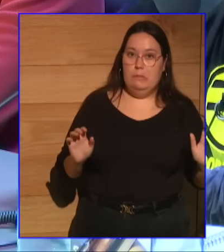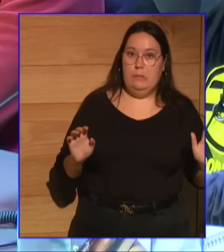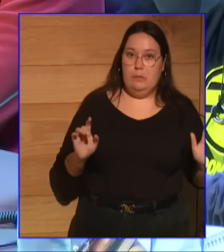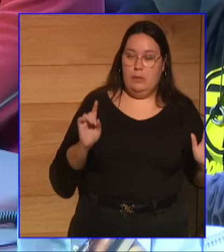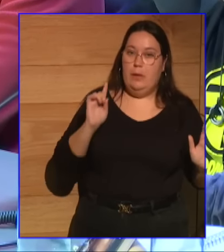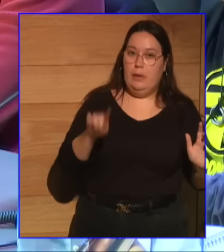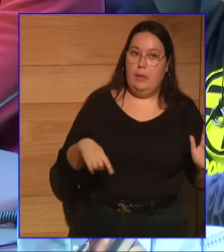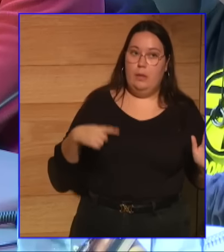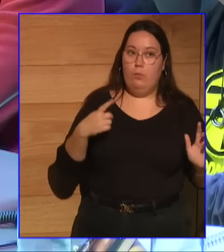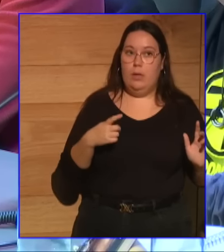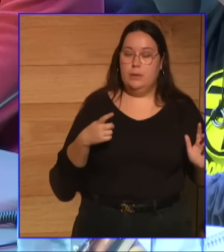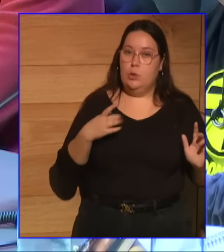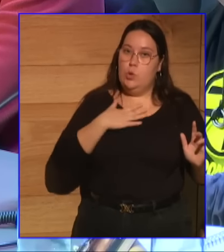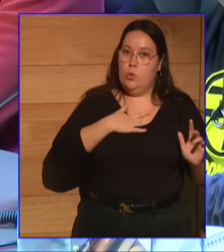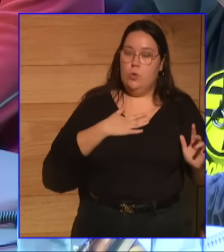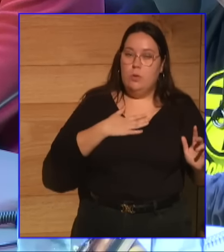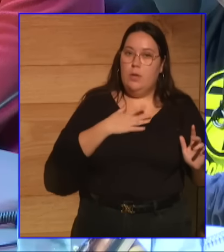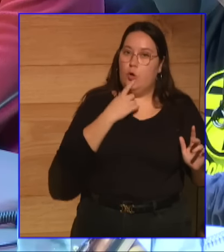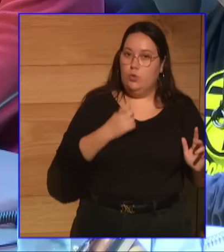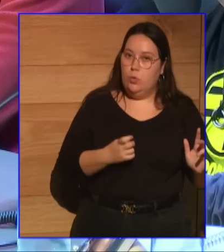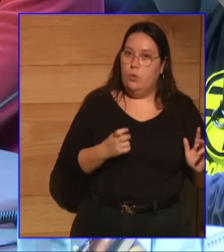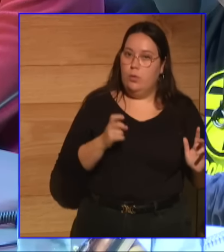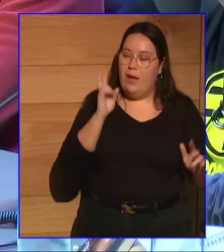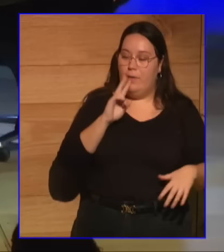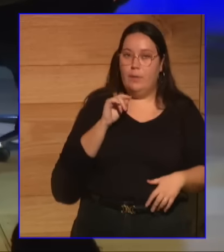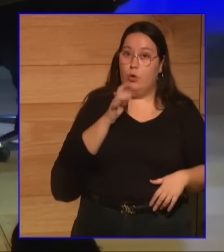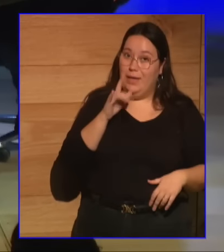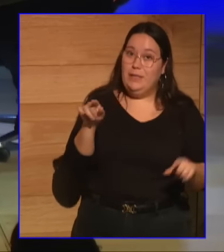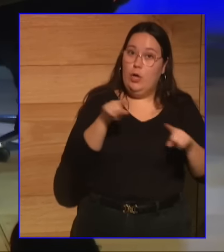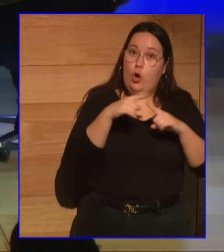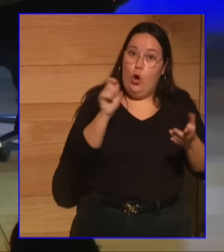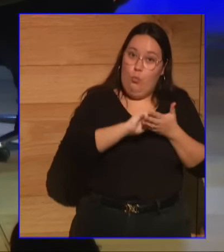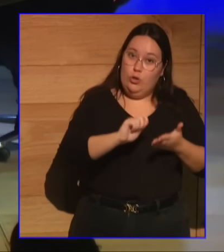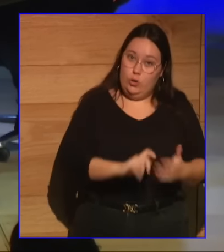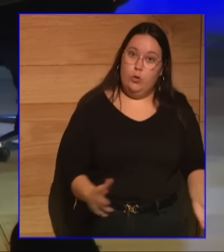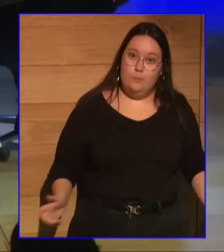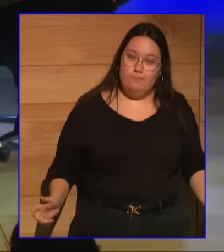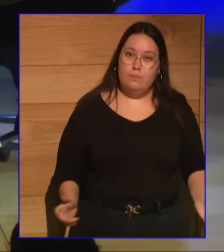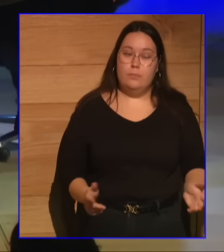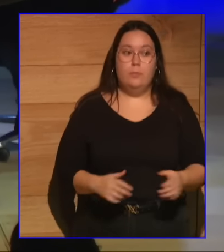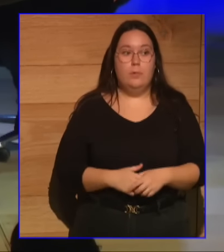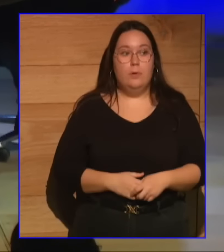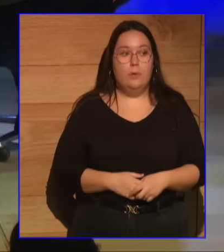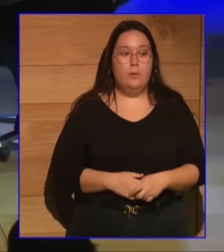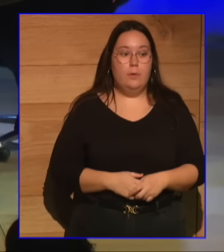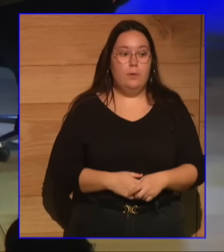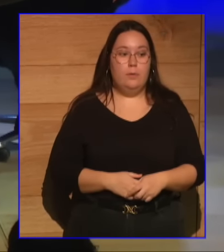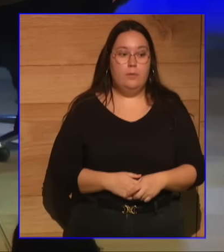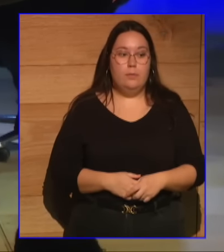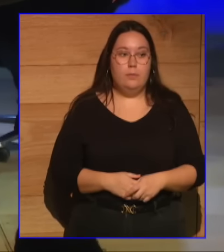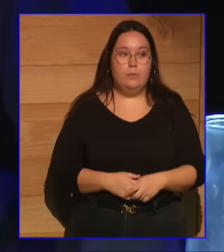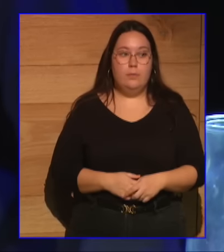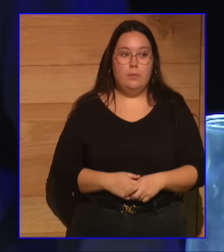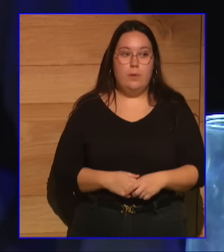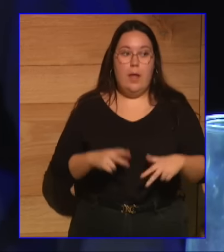tardar un rato en recomponerse, teniendo en cuenta que él es compositor. Sí, está muy bien. Wow, Juan, de verdad.